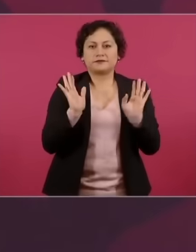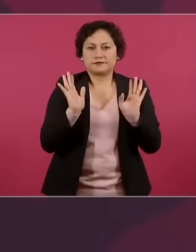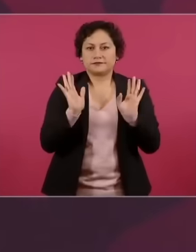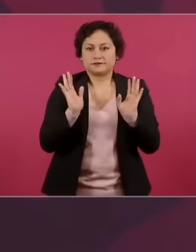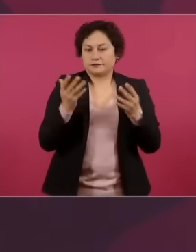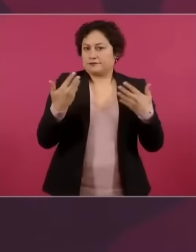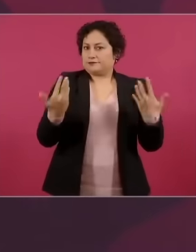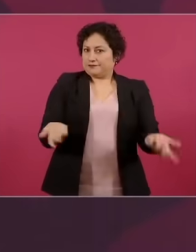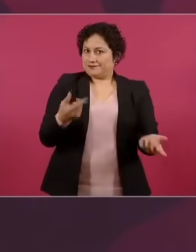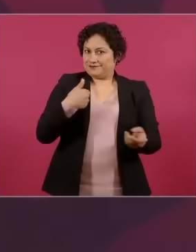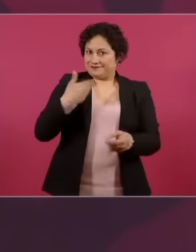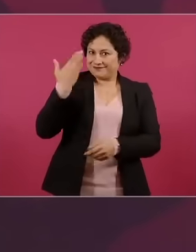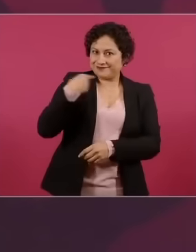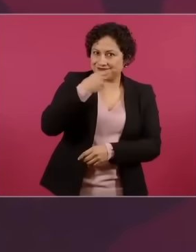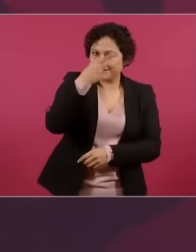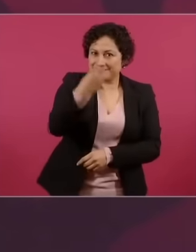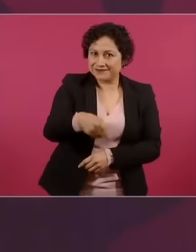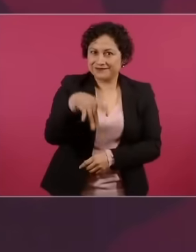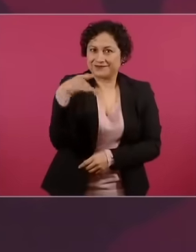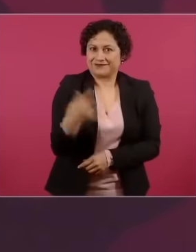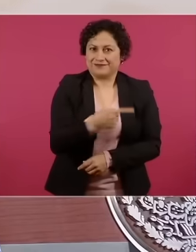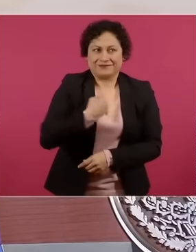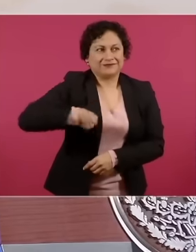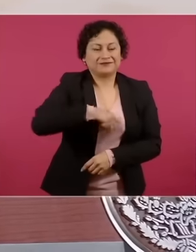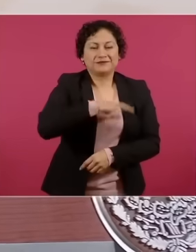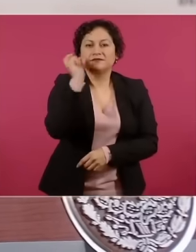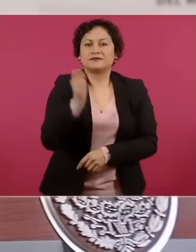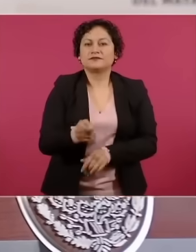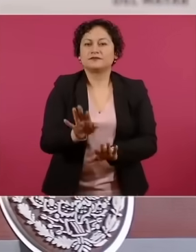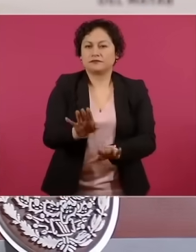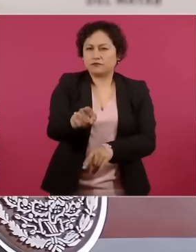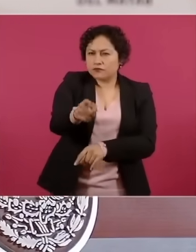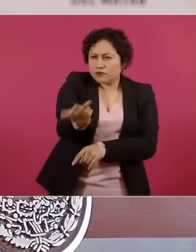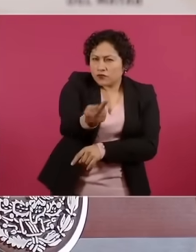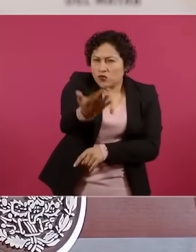duele. Tú sabes que nosotros cooperamos